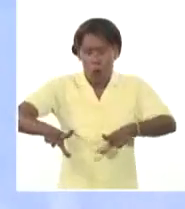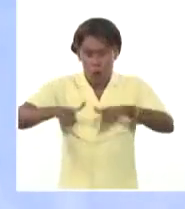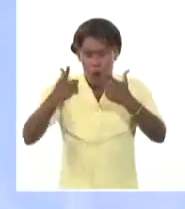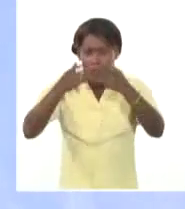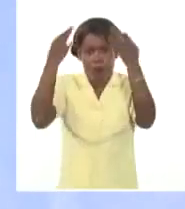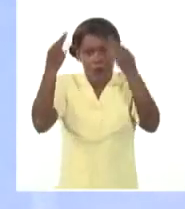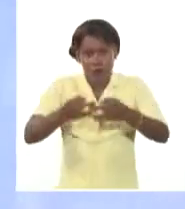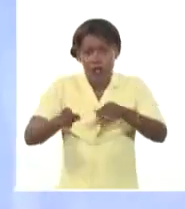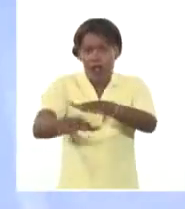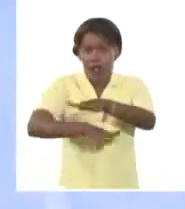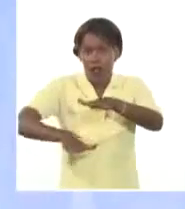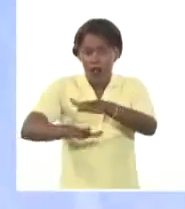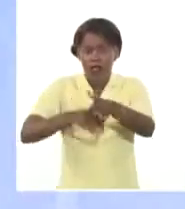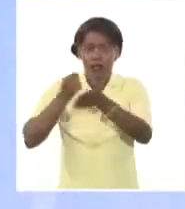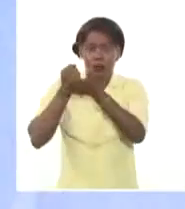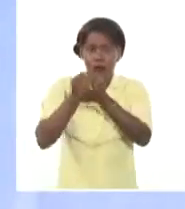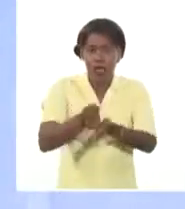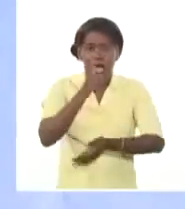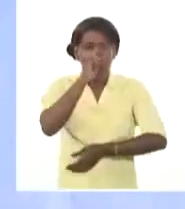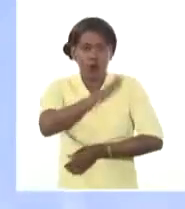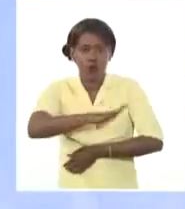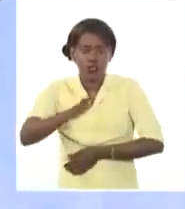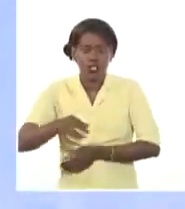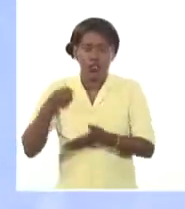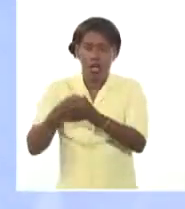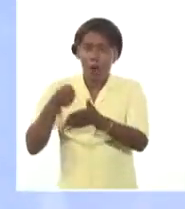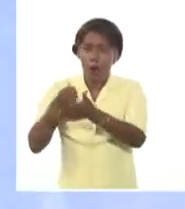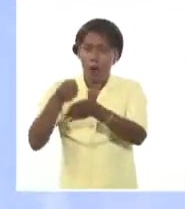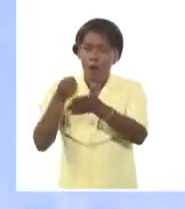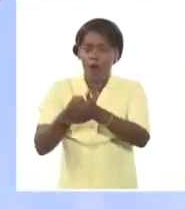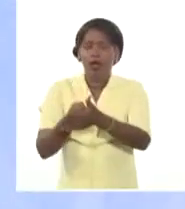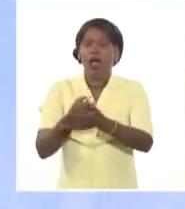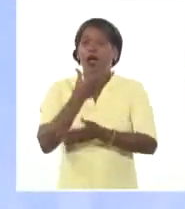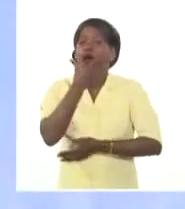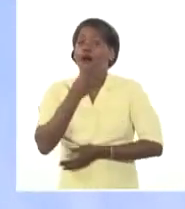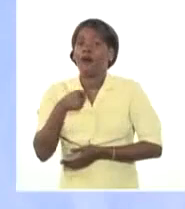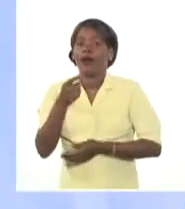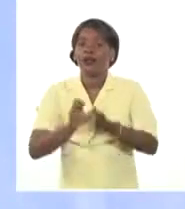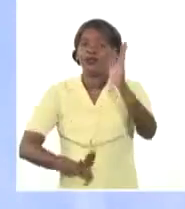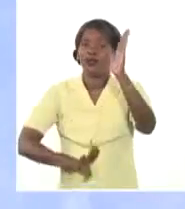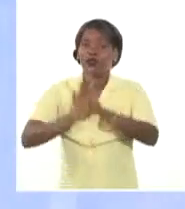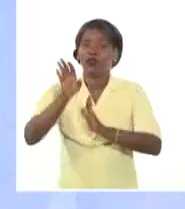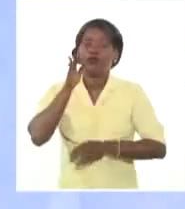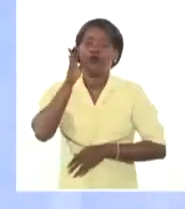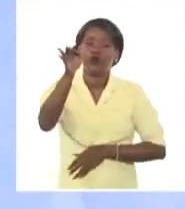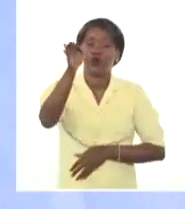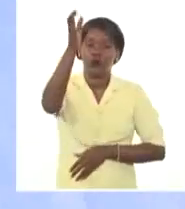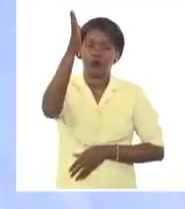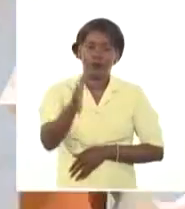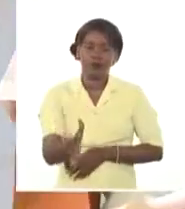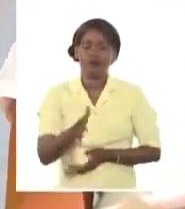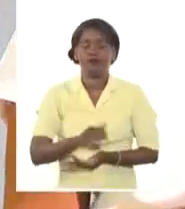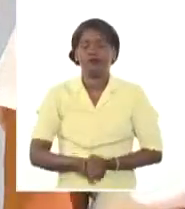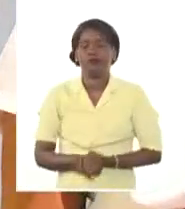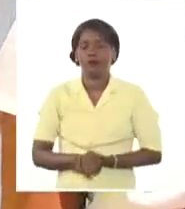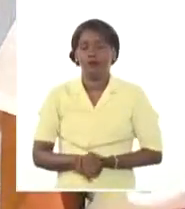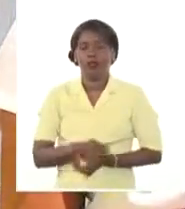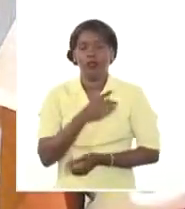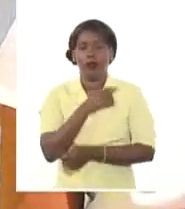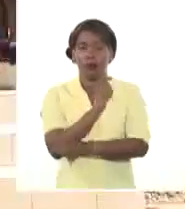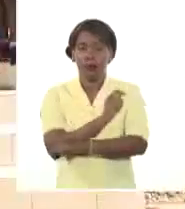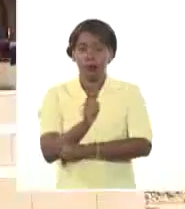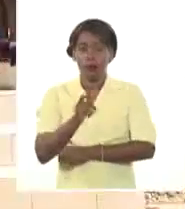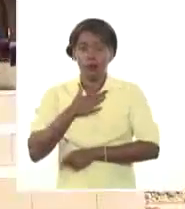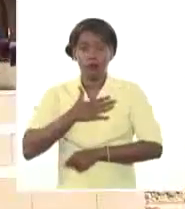la comunidad, con los niños, con los jóvenes, que son el futuro de nuestra revolución. Es Sandy Almira Bosa, una mariana de